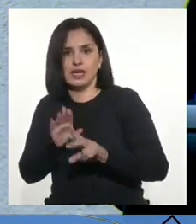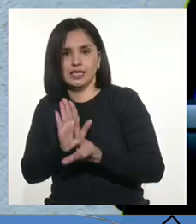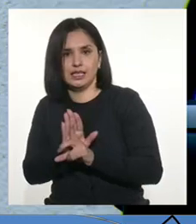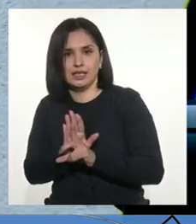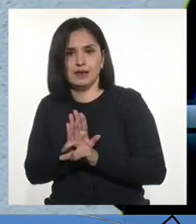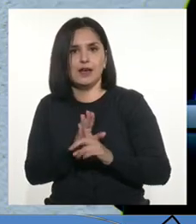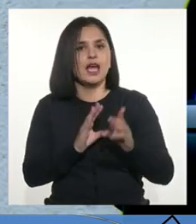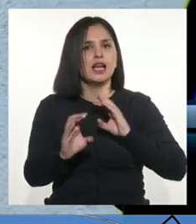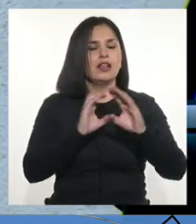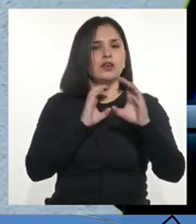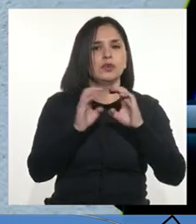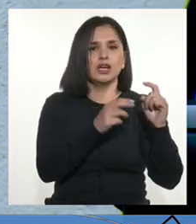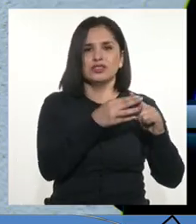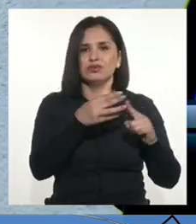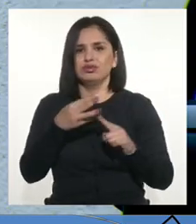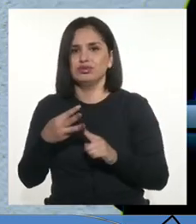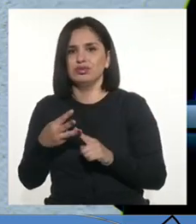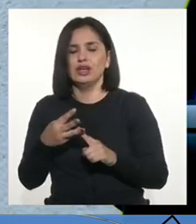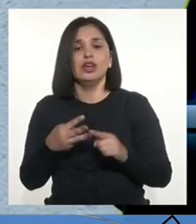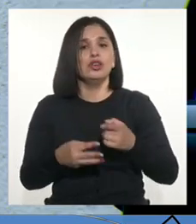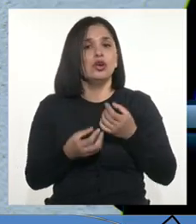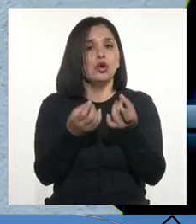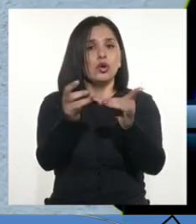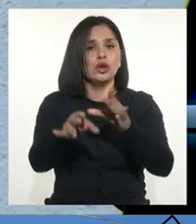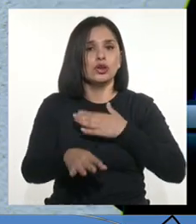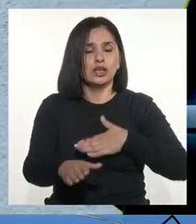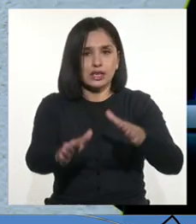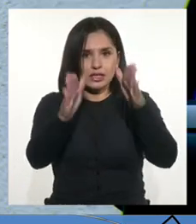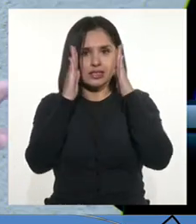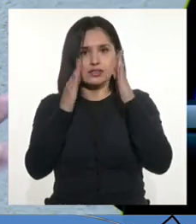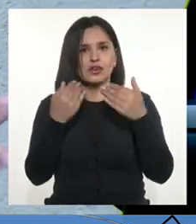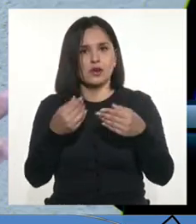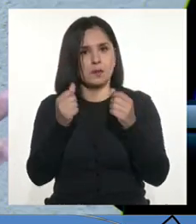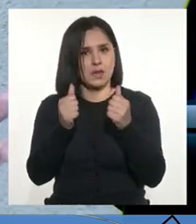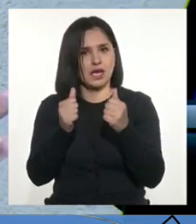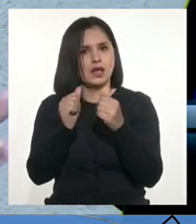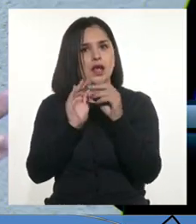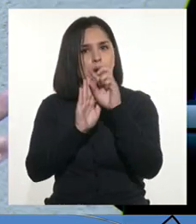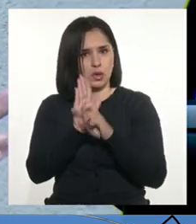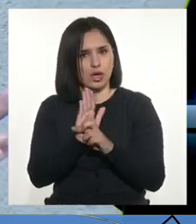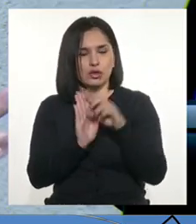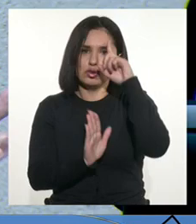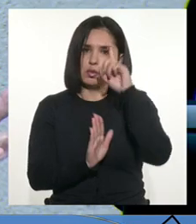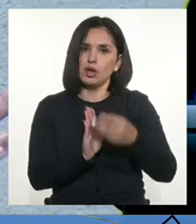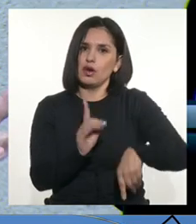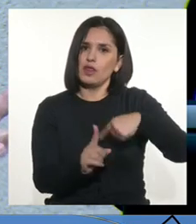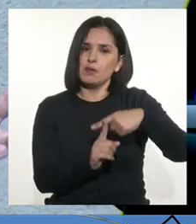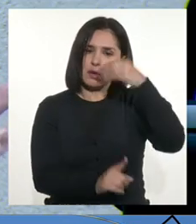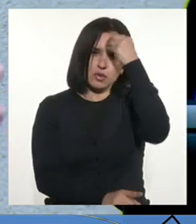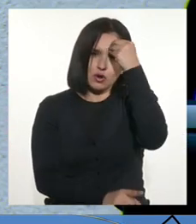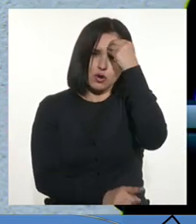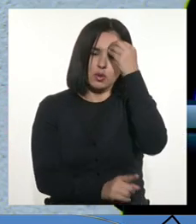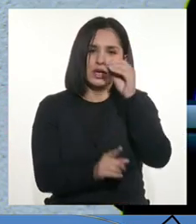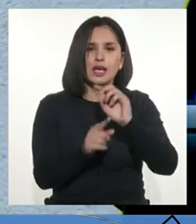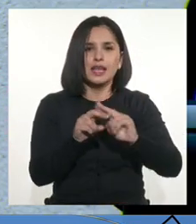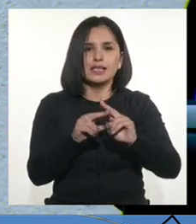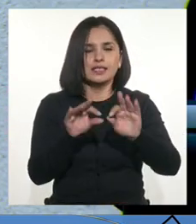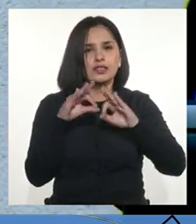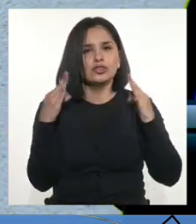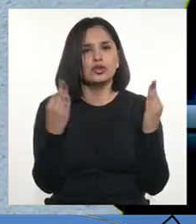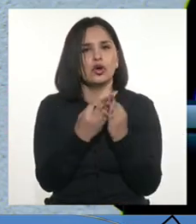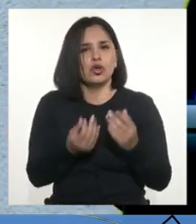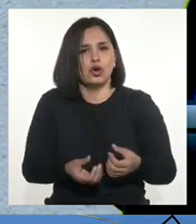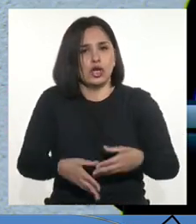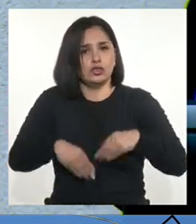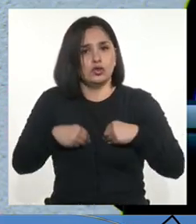distinta de la de comunicaciones yo lo único que estoy tratando llamar la atención está bien este proyecto pero preocupémonos de la necesidad de ver en su conjunto este desafío